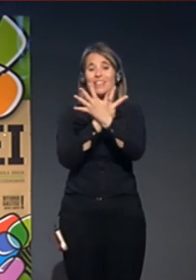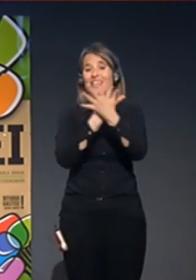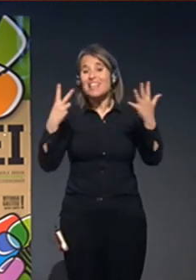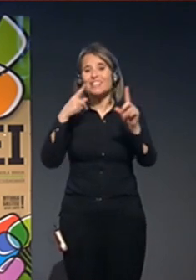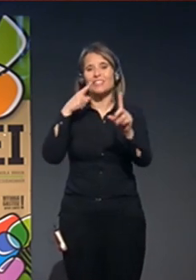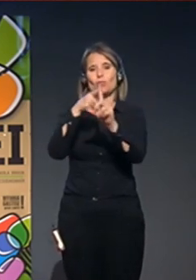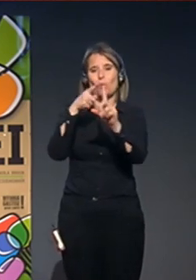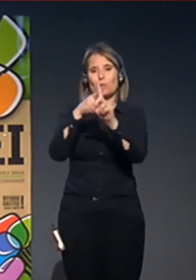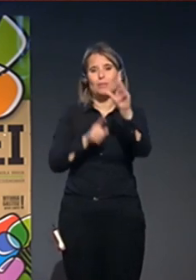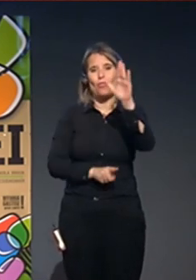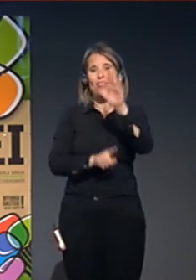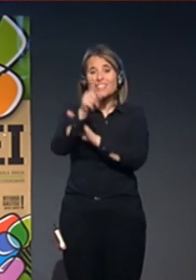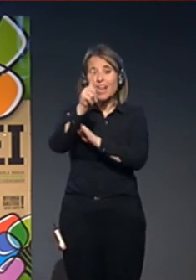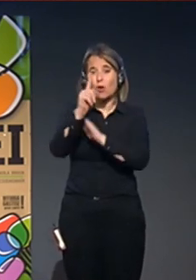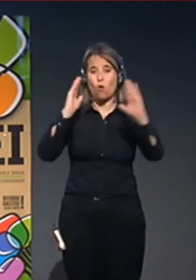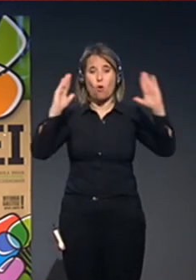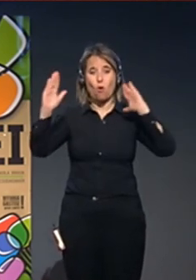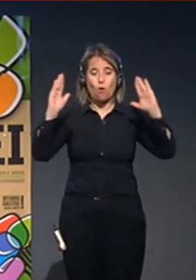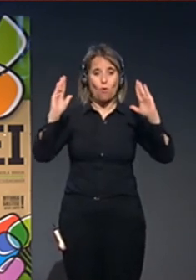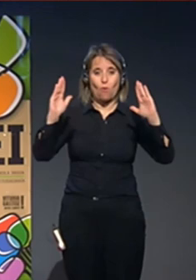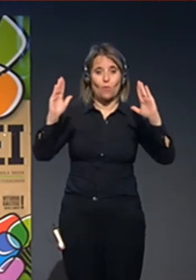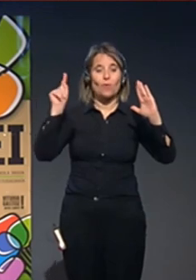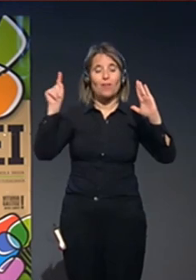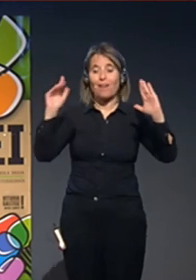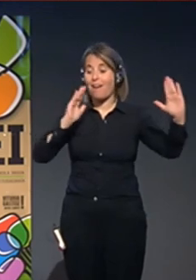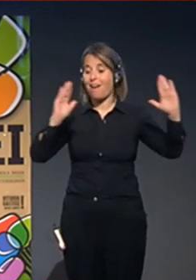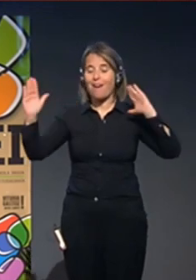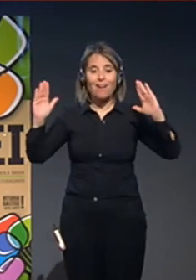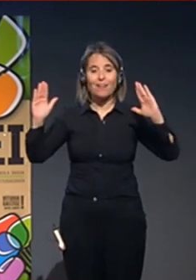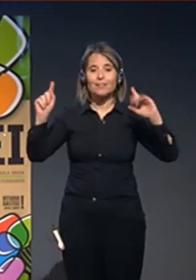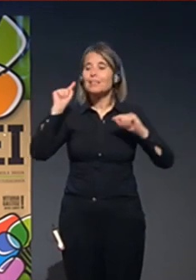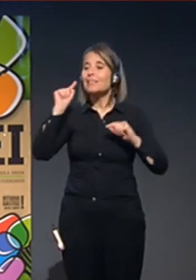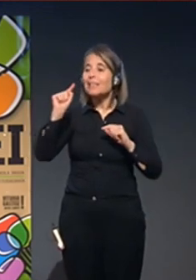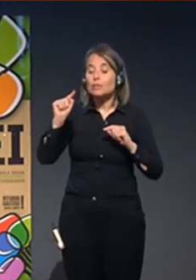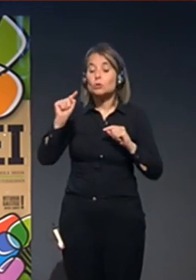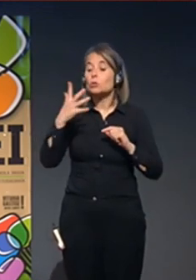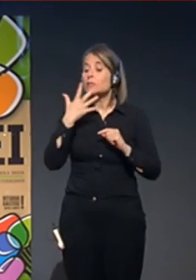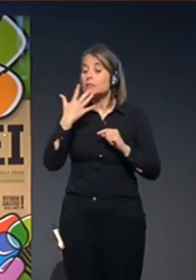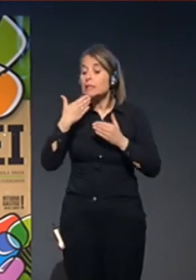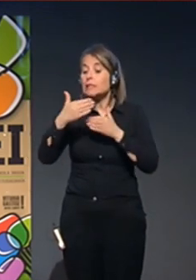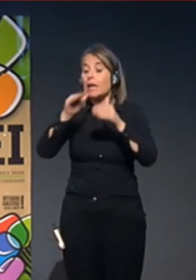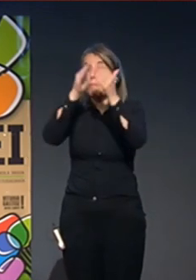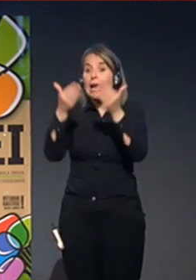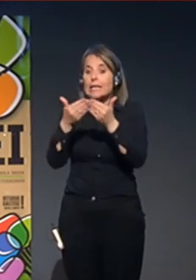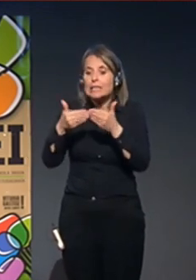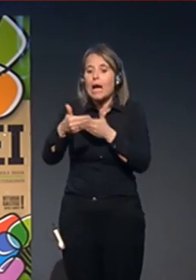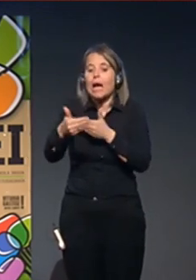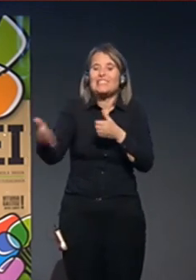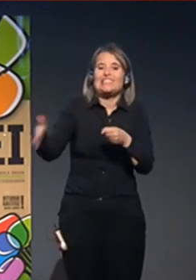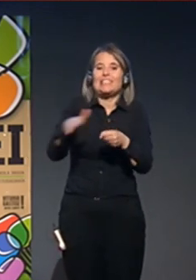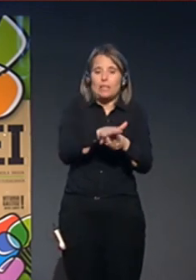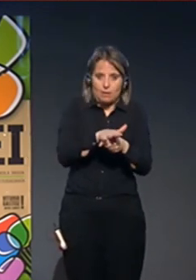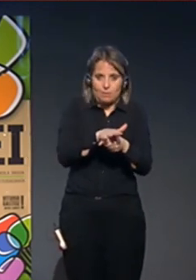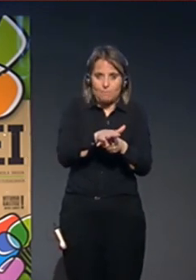objetivos de desarrollo del milenio para que esos posibles agujeros del planeta Tierra se tapen